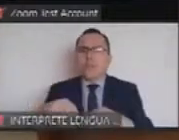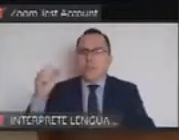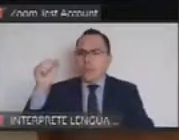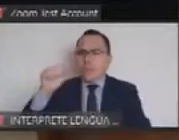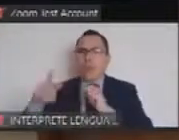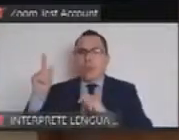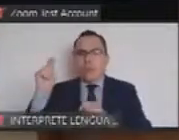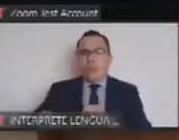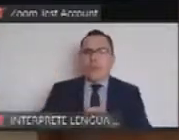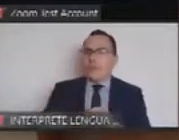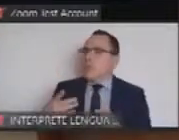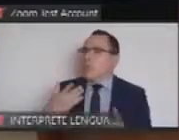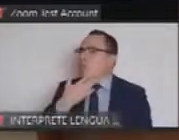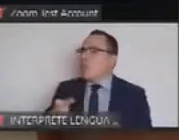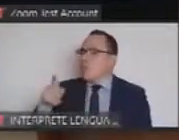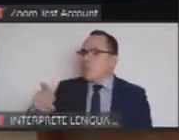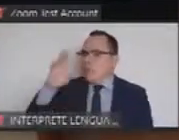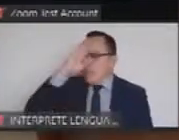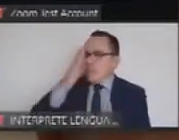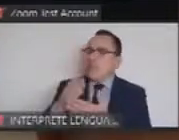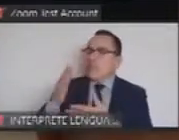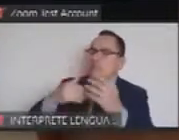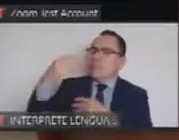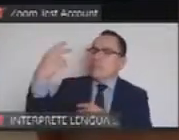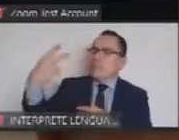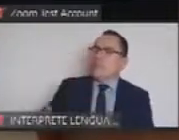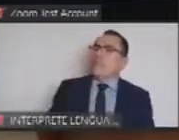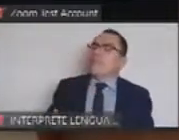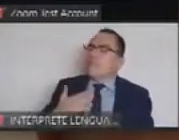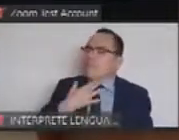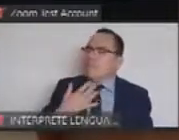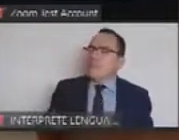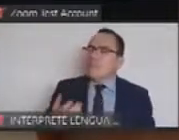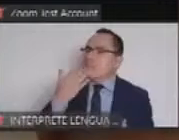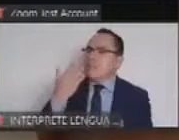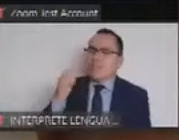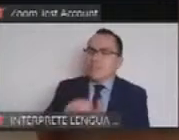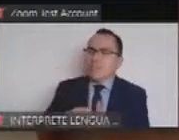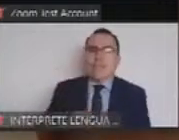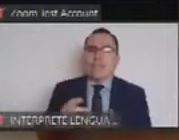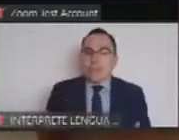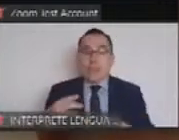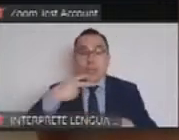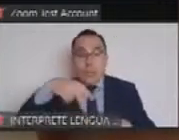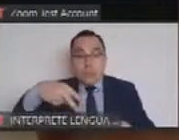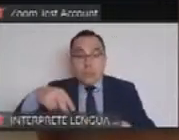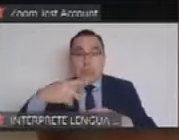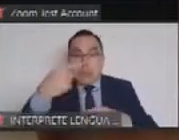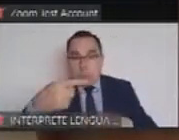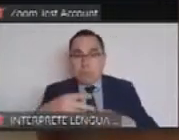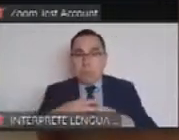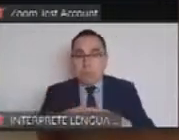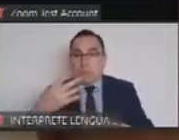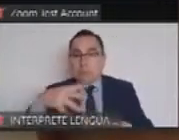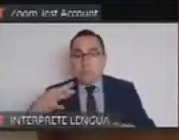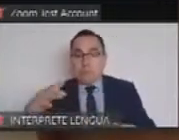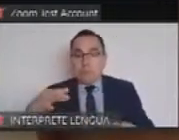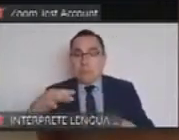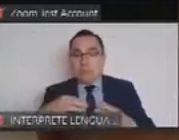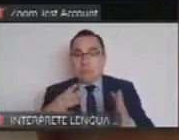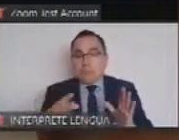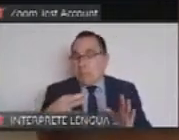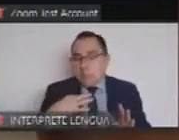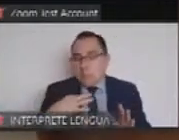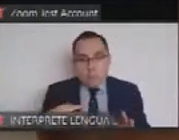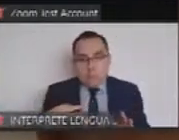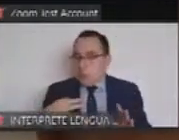jueces. De tal suerte que los ciudadanos pueden tener noticia acerca de cuál